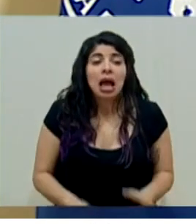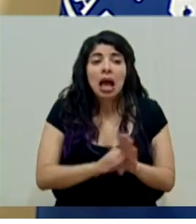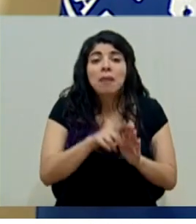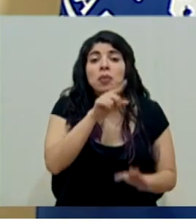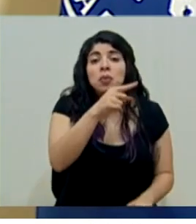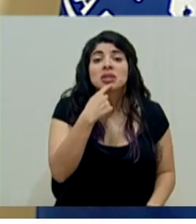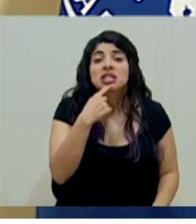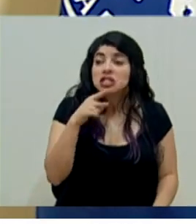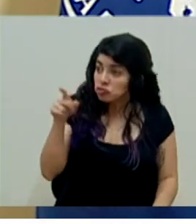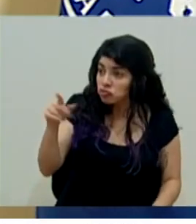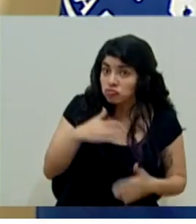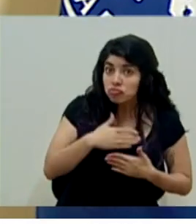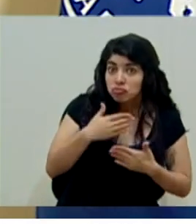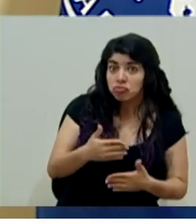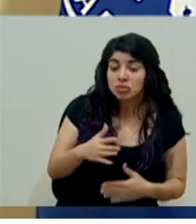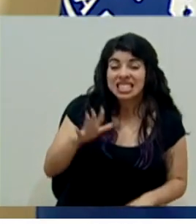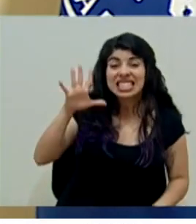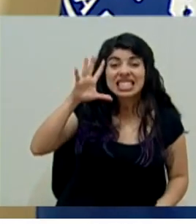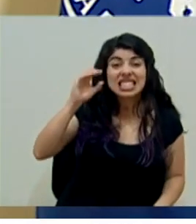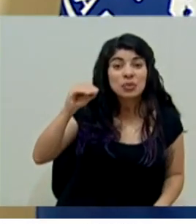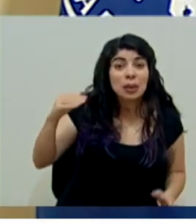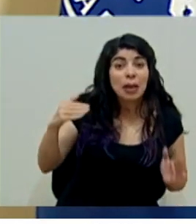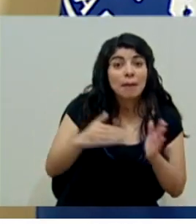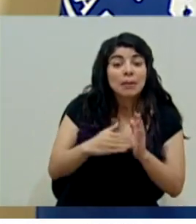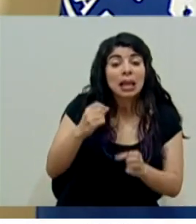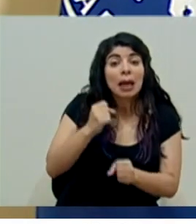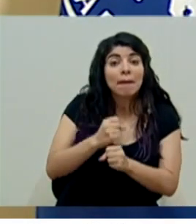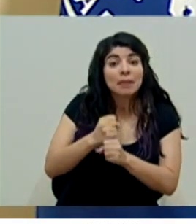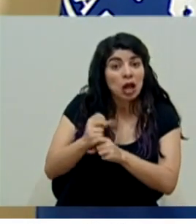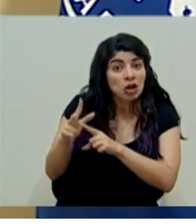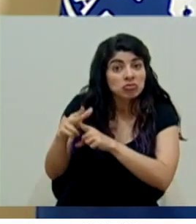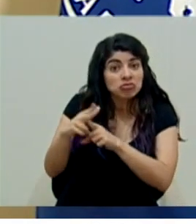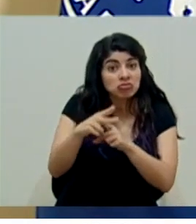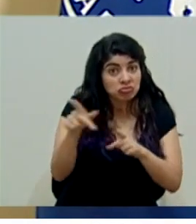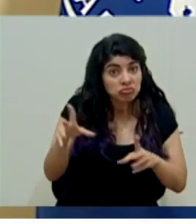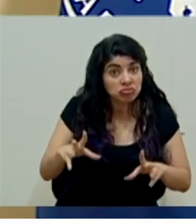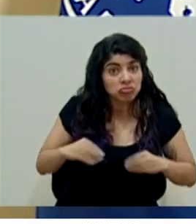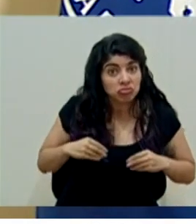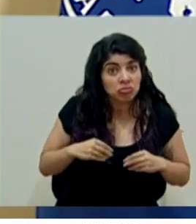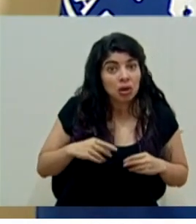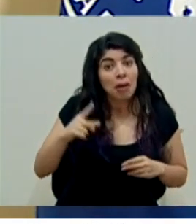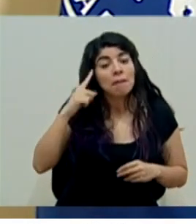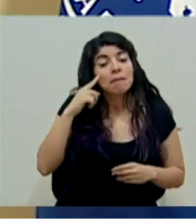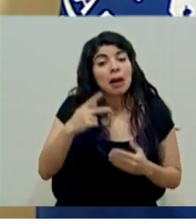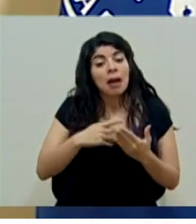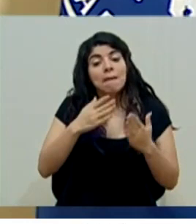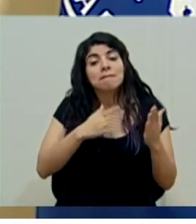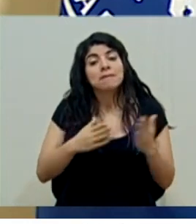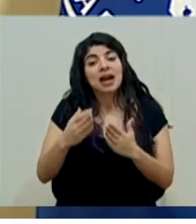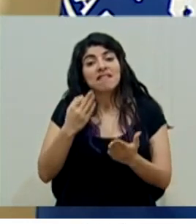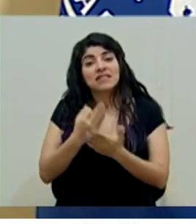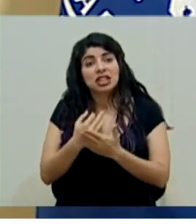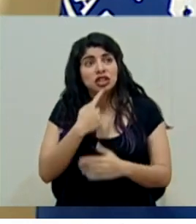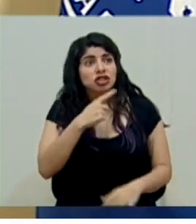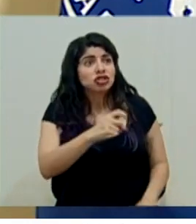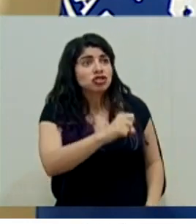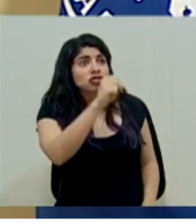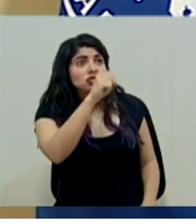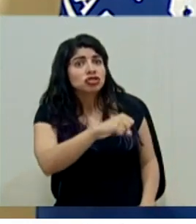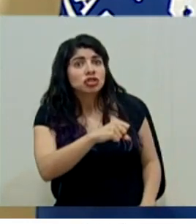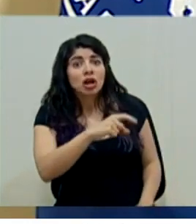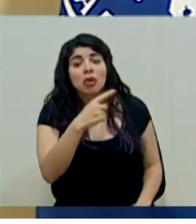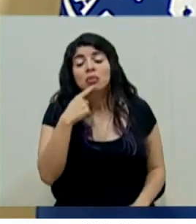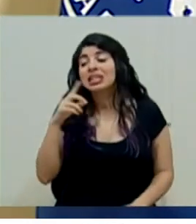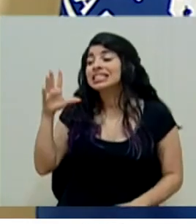dispuesto a hacer una reducción de 50,000 empleos para que yo le pase el plan fiscal? Y yo le digo que sí. Y usted me dice, bueno,